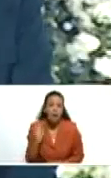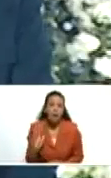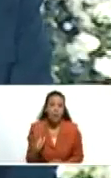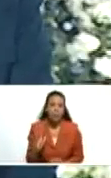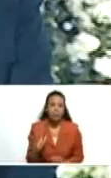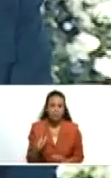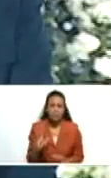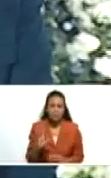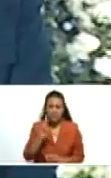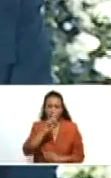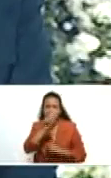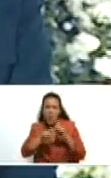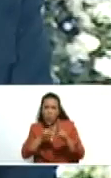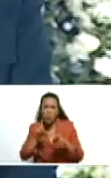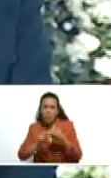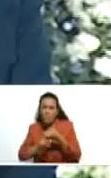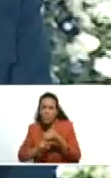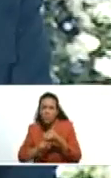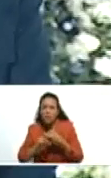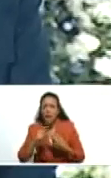Silita, tenía 34 más o menos.